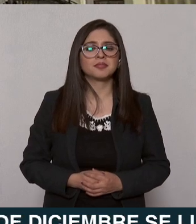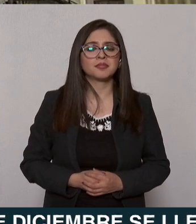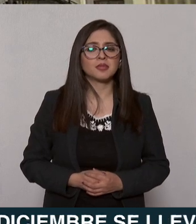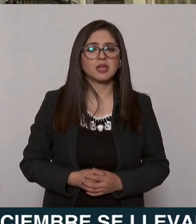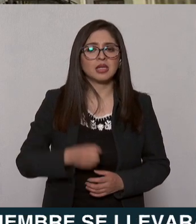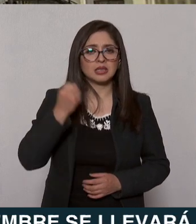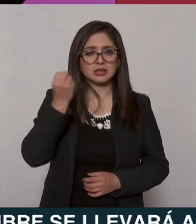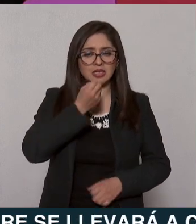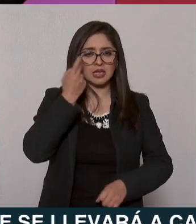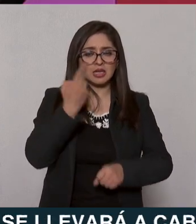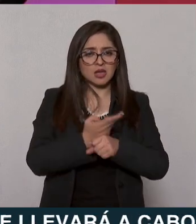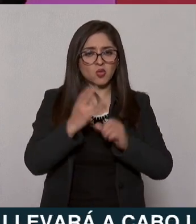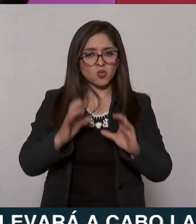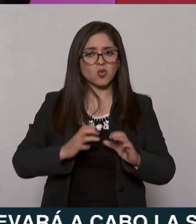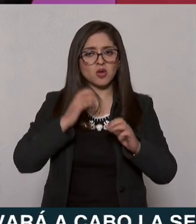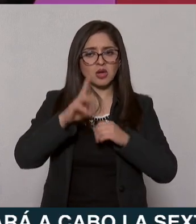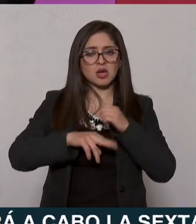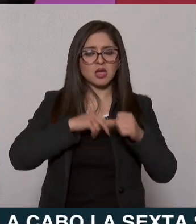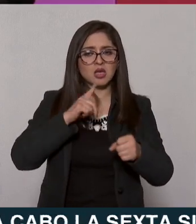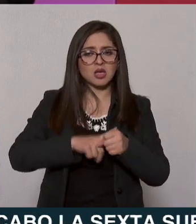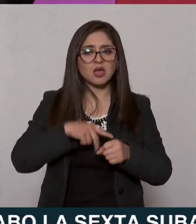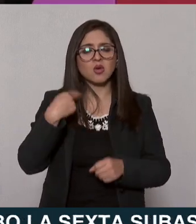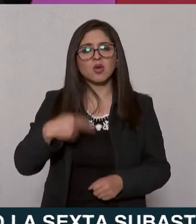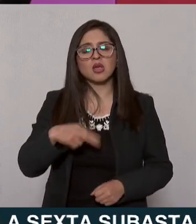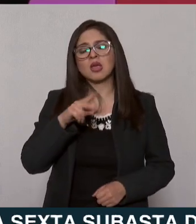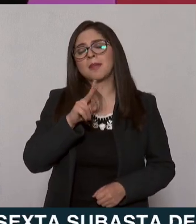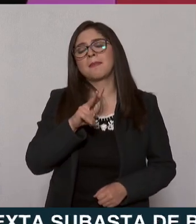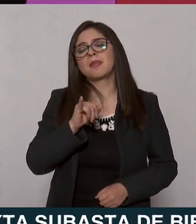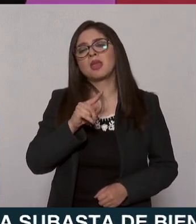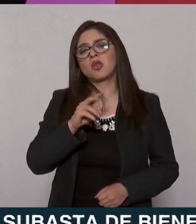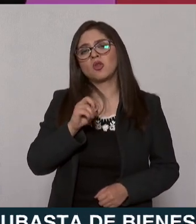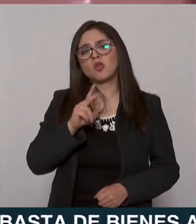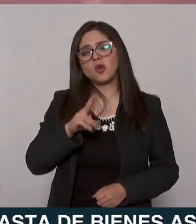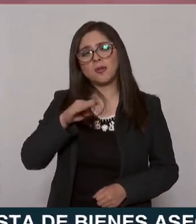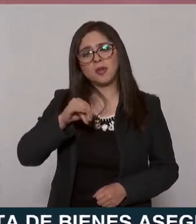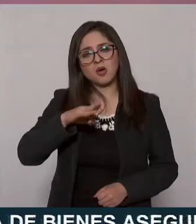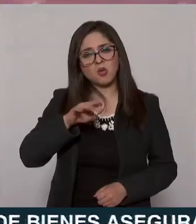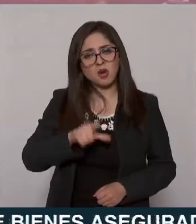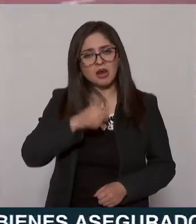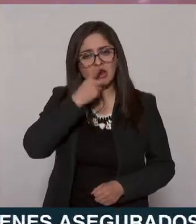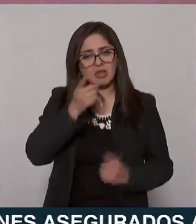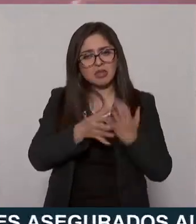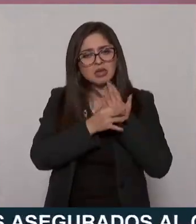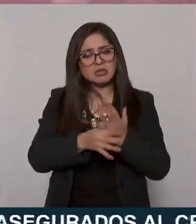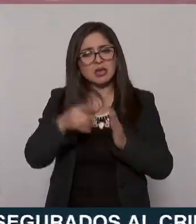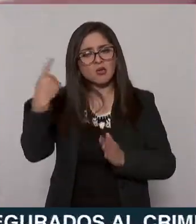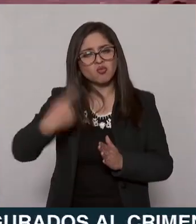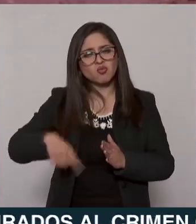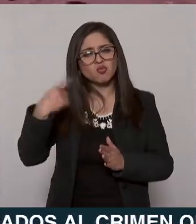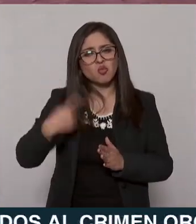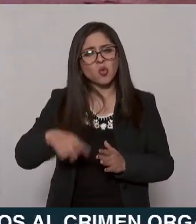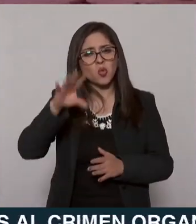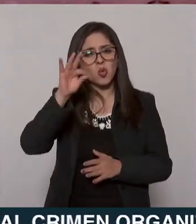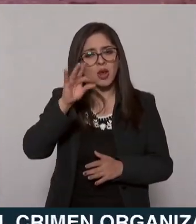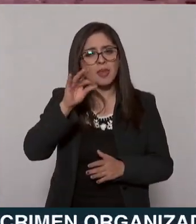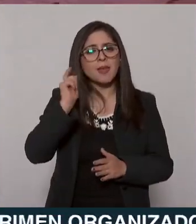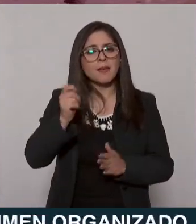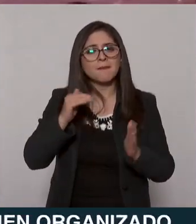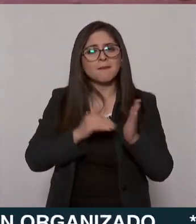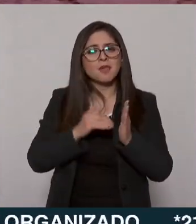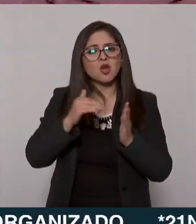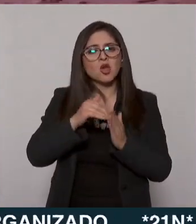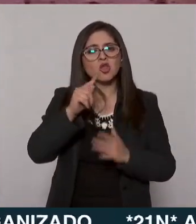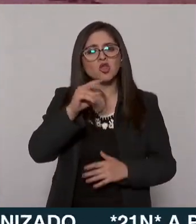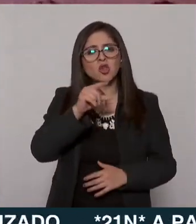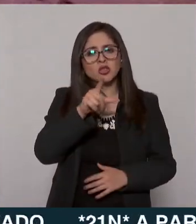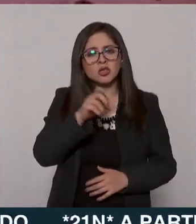El secretario de Medio Ambiente y Recursos Naturales, Víctor Manuel Toledo, señaló que el derrame de 40 millones de litros de sustancias tóxicas sobre